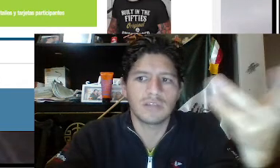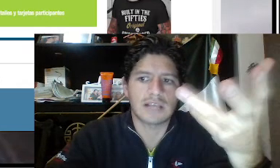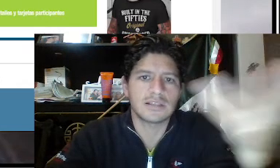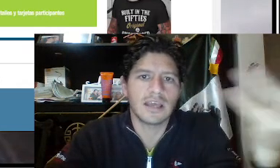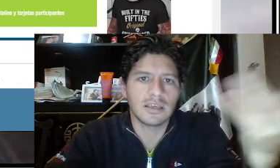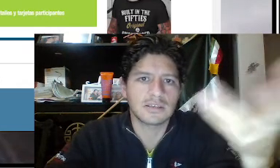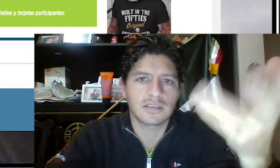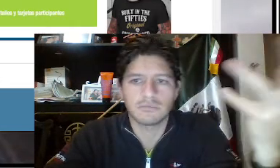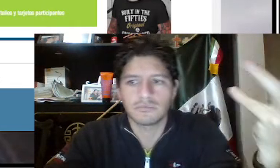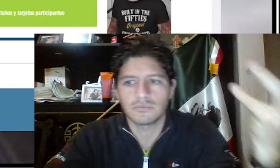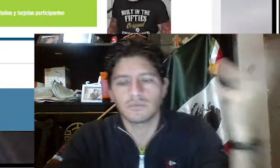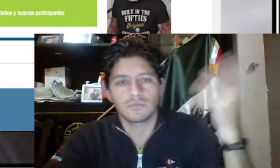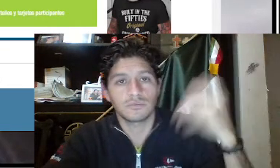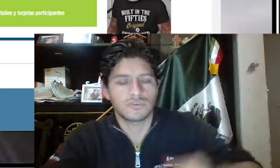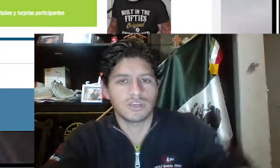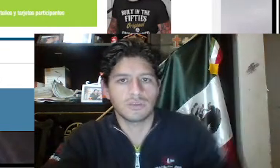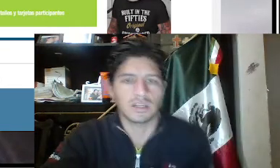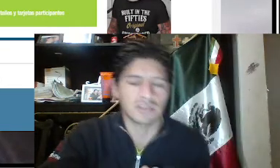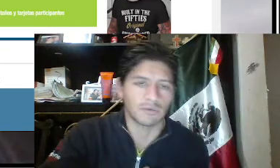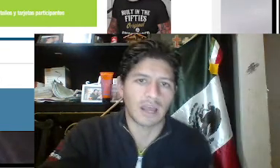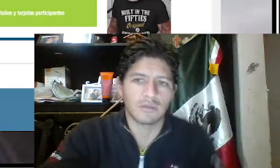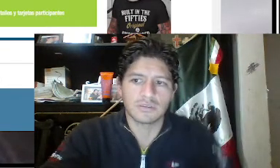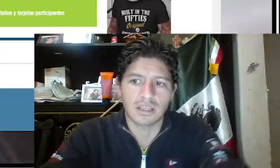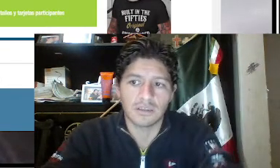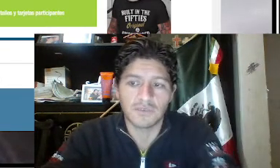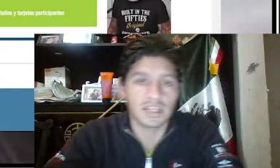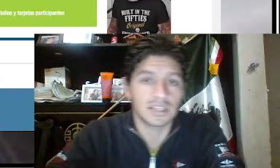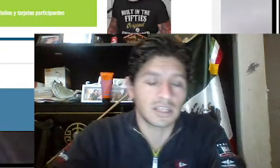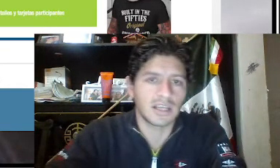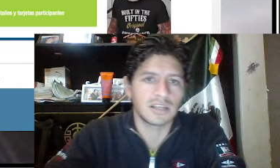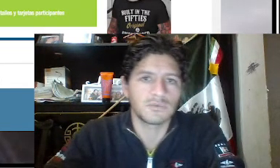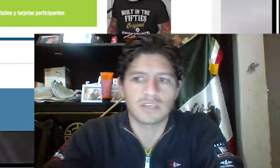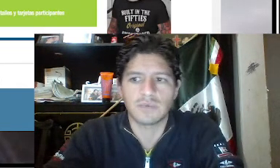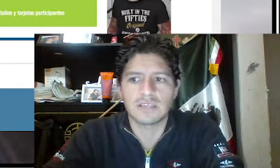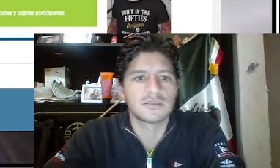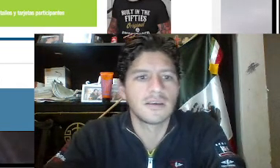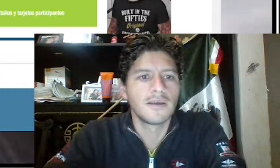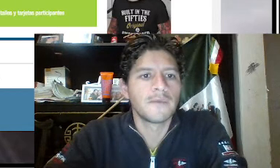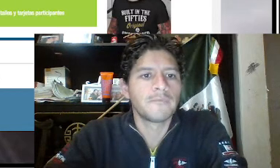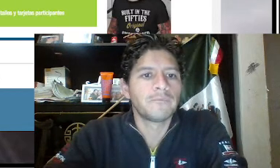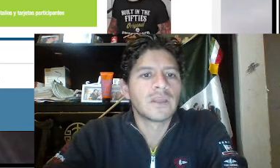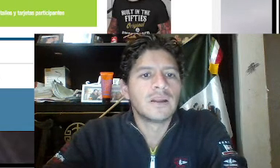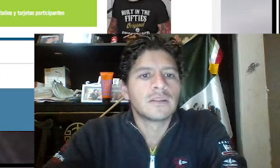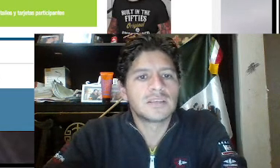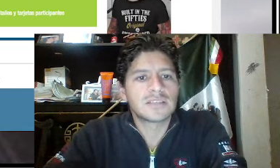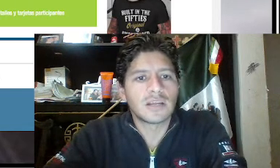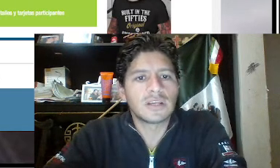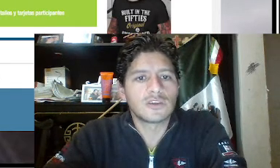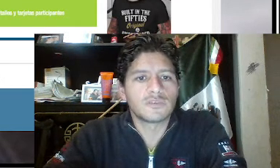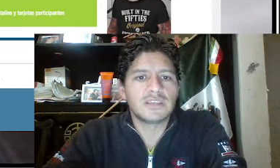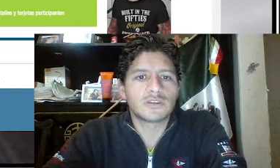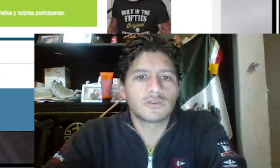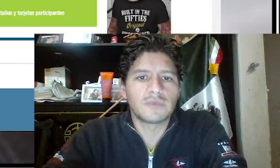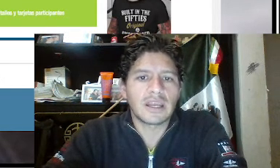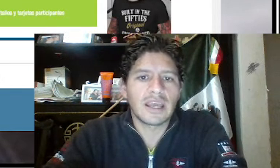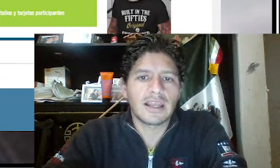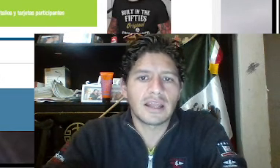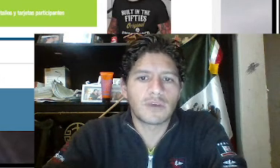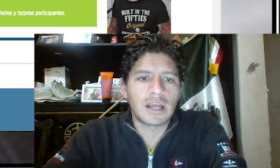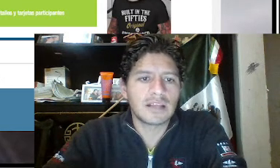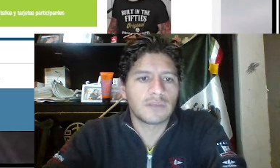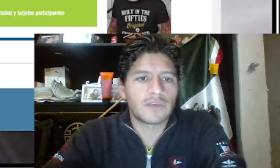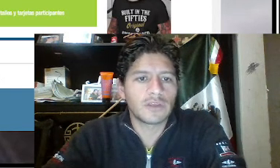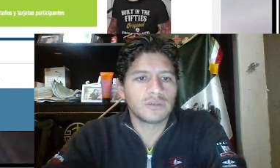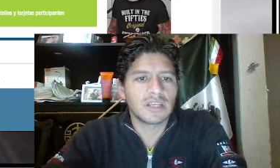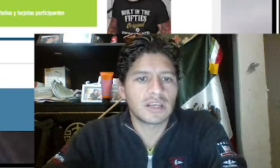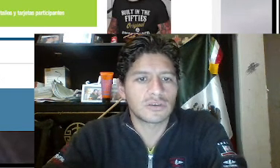Constitución, de las leyes, que si no eres abogado está difícil entenderles muchas veces. Dice, este lunes los ministros Luis María Aguilar